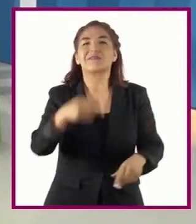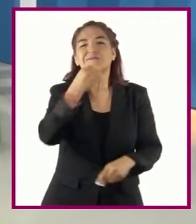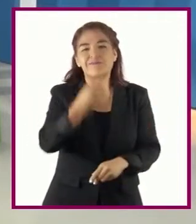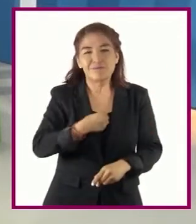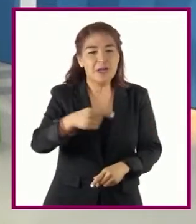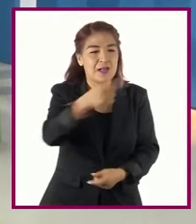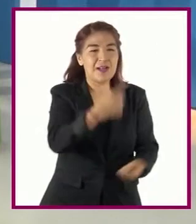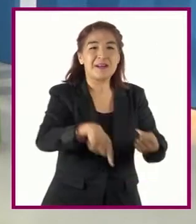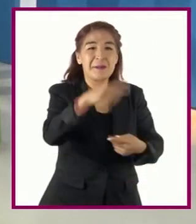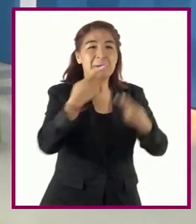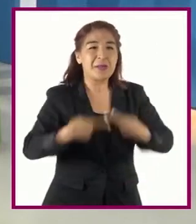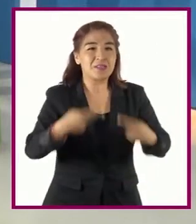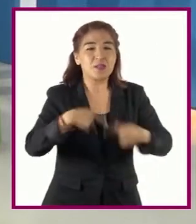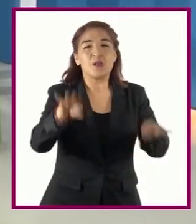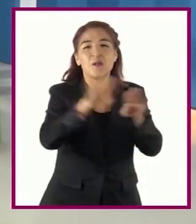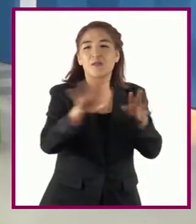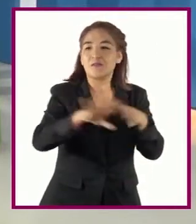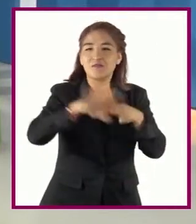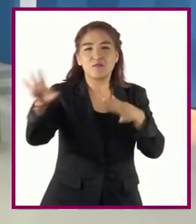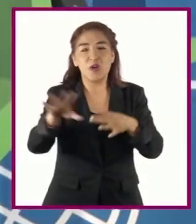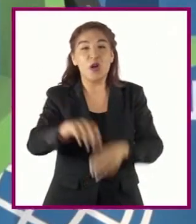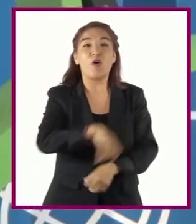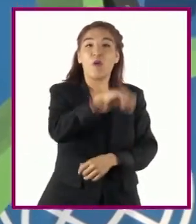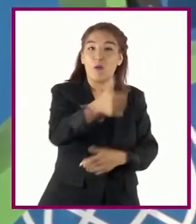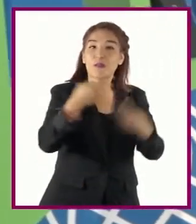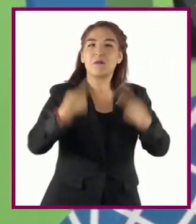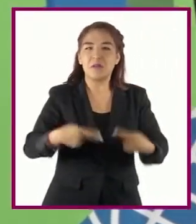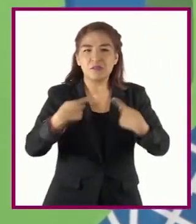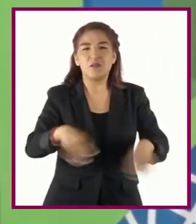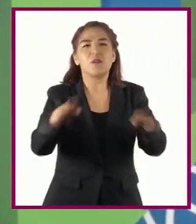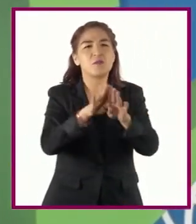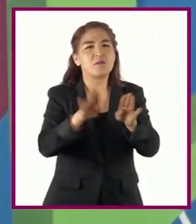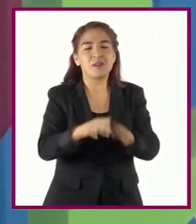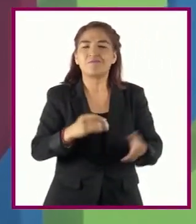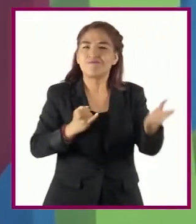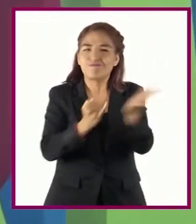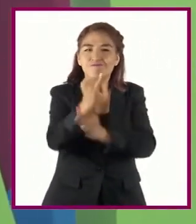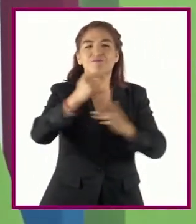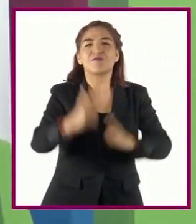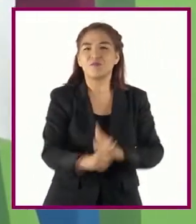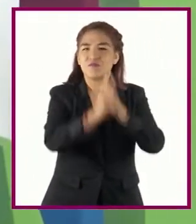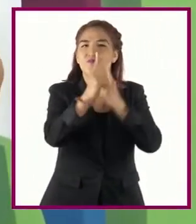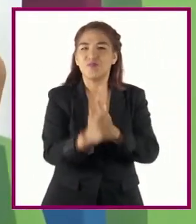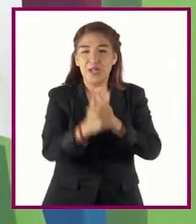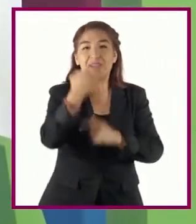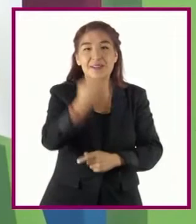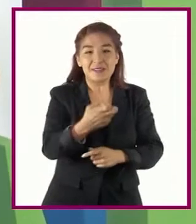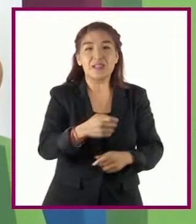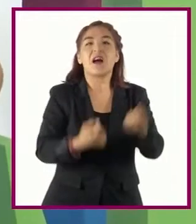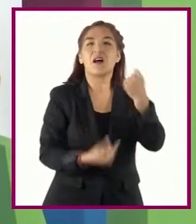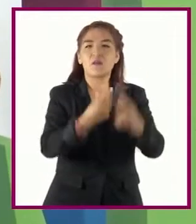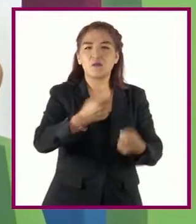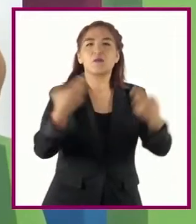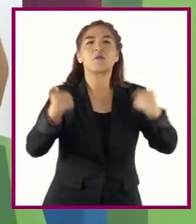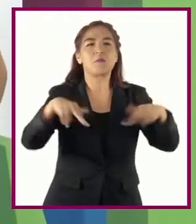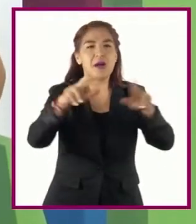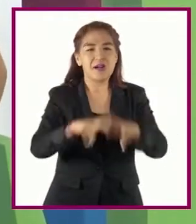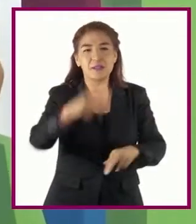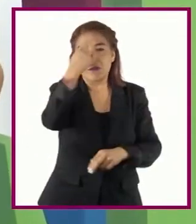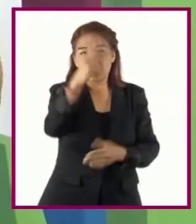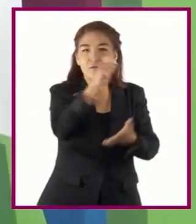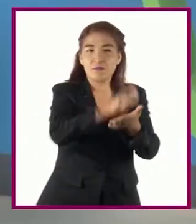migrar y a otras más a tomar las armas. Entre estos últimos encontramos a muchos profesores, escritores